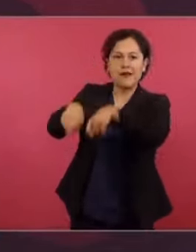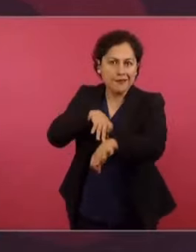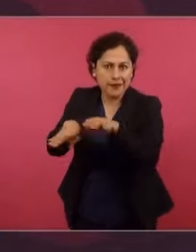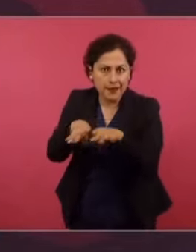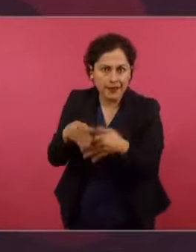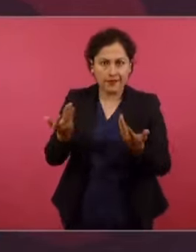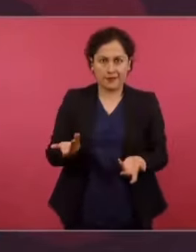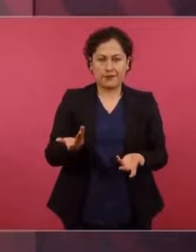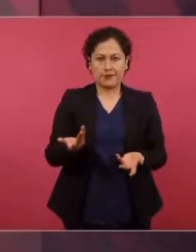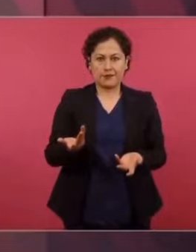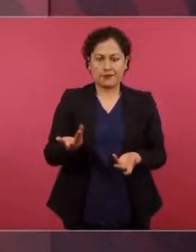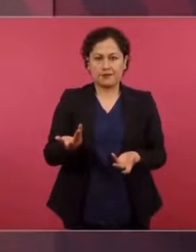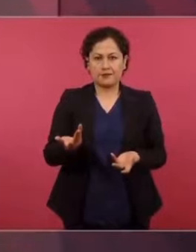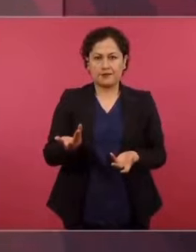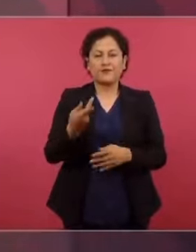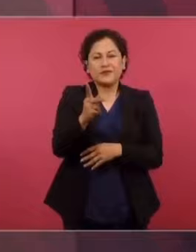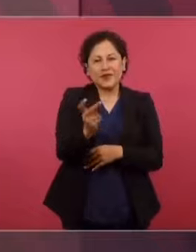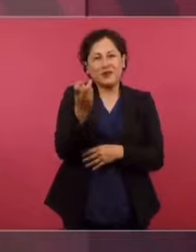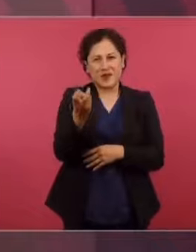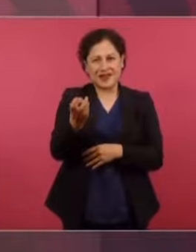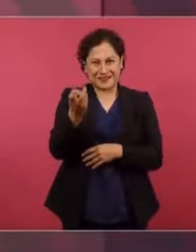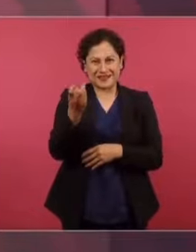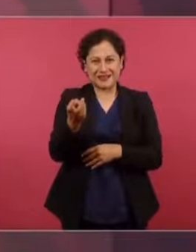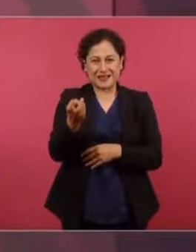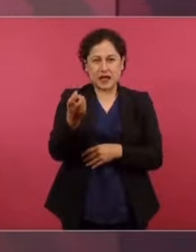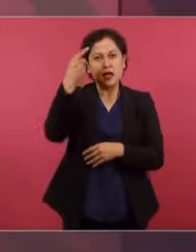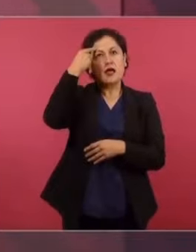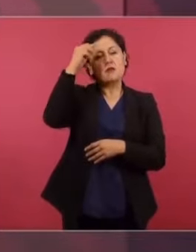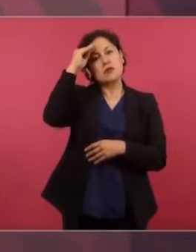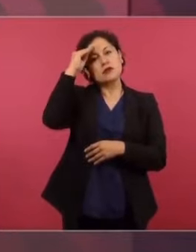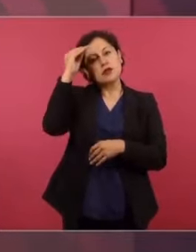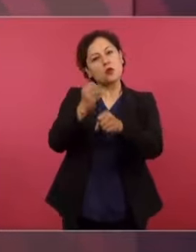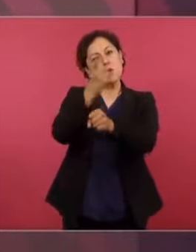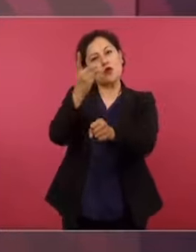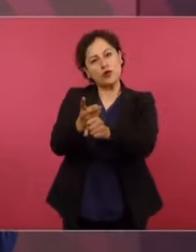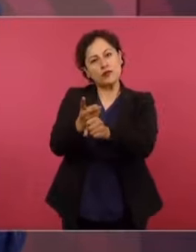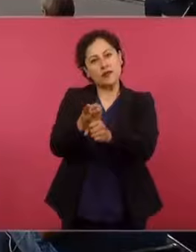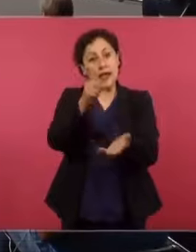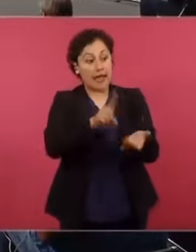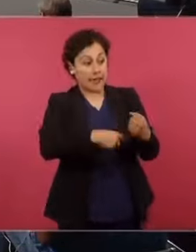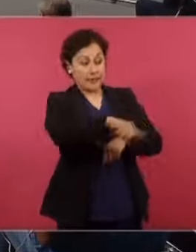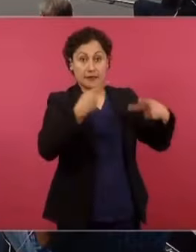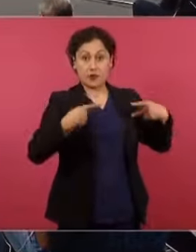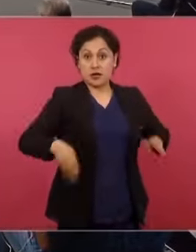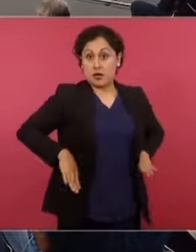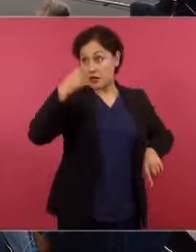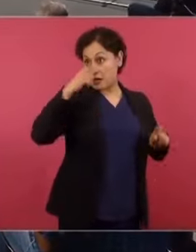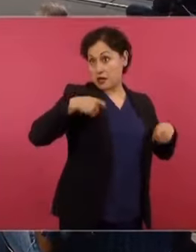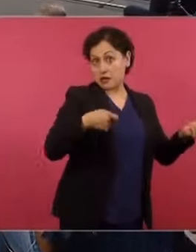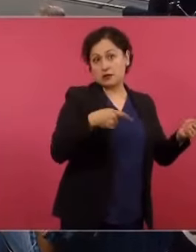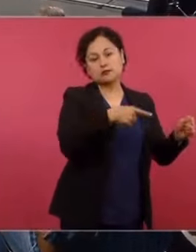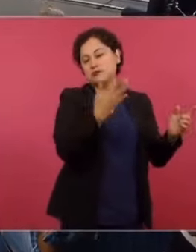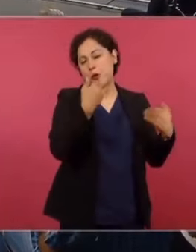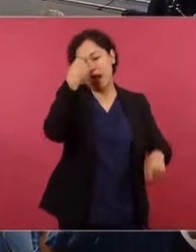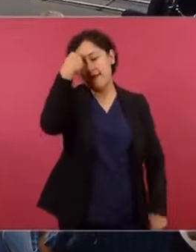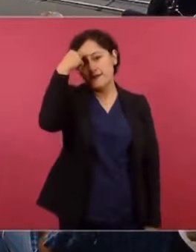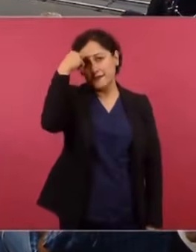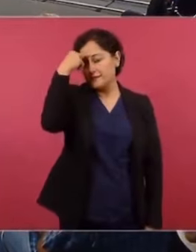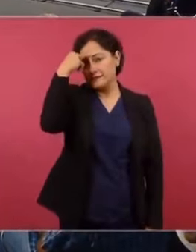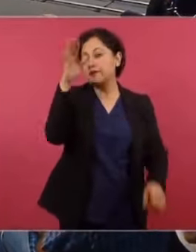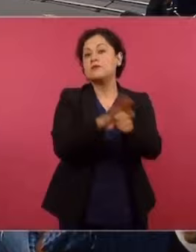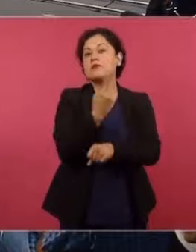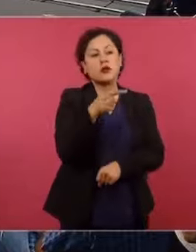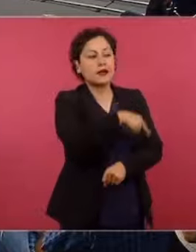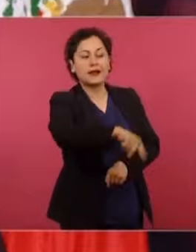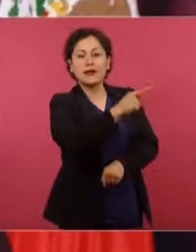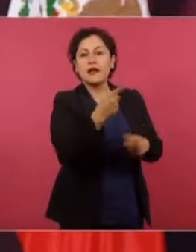esto está muy difícil de concebir en la mentalidad conservadora, y menos en la mentalidad conservadora autoritaria, en donde